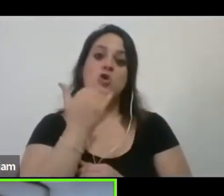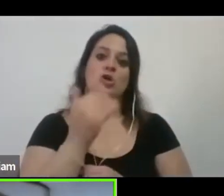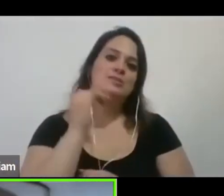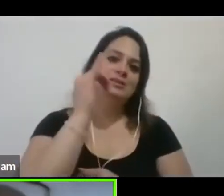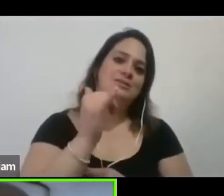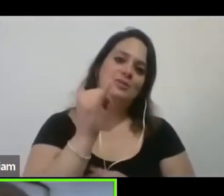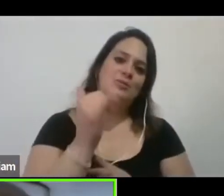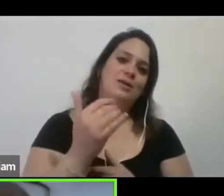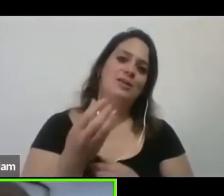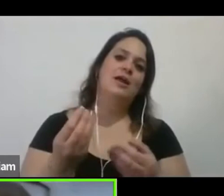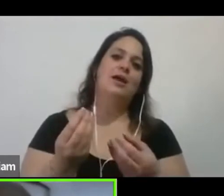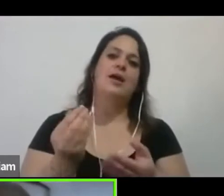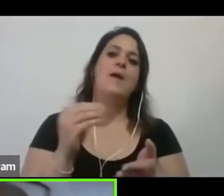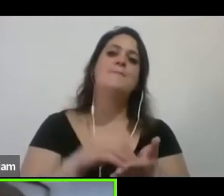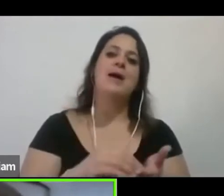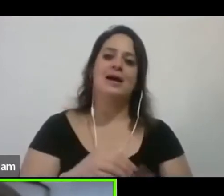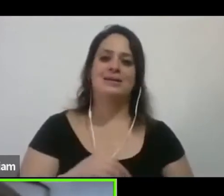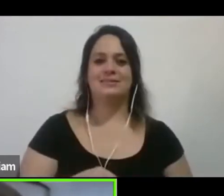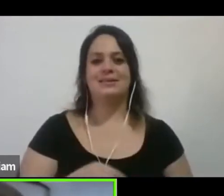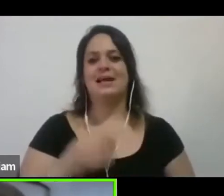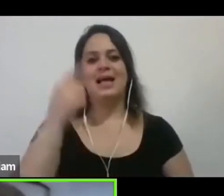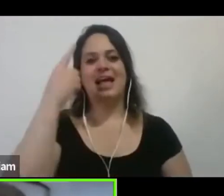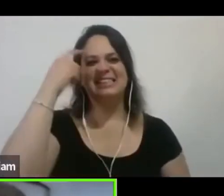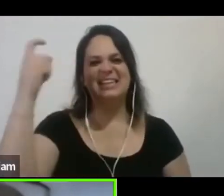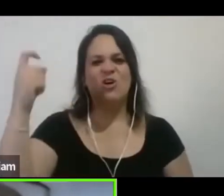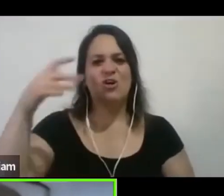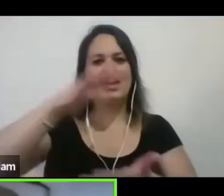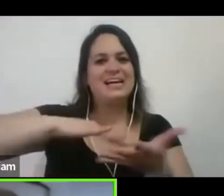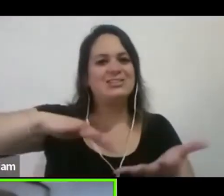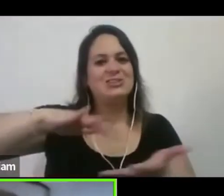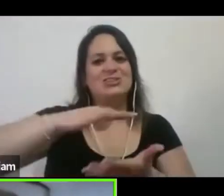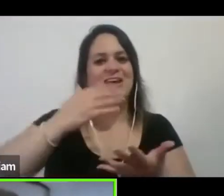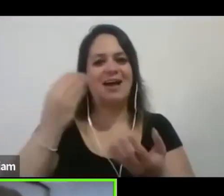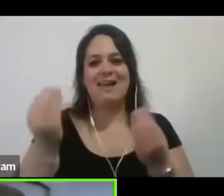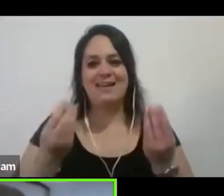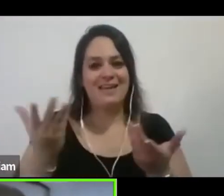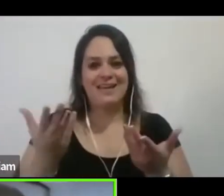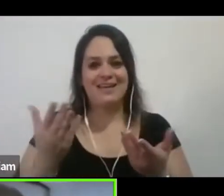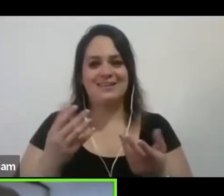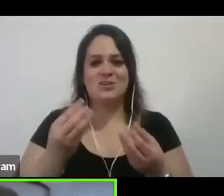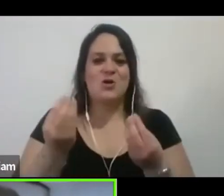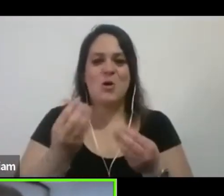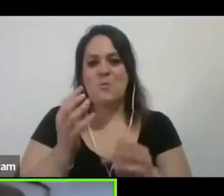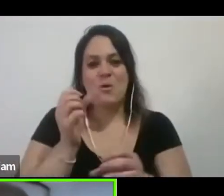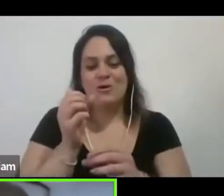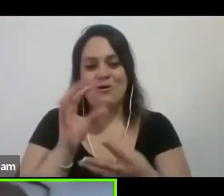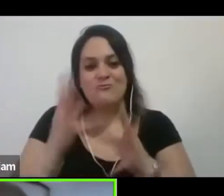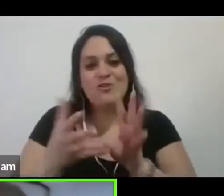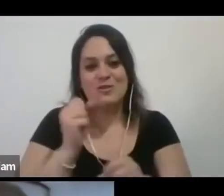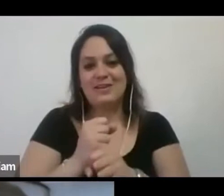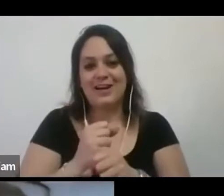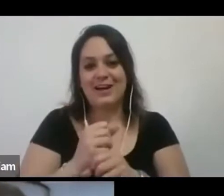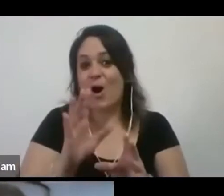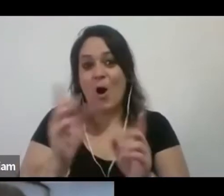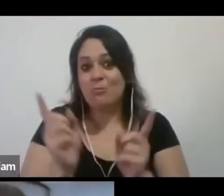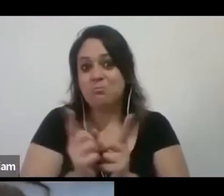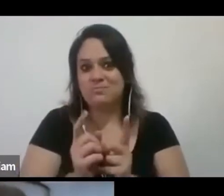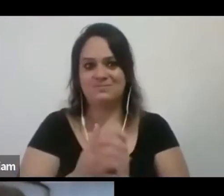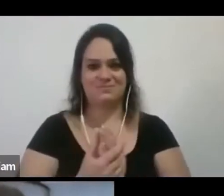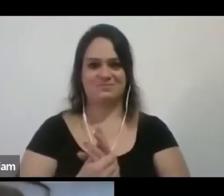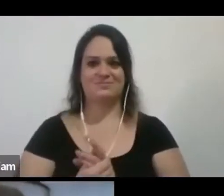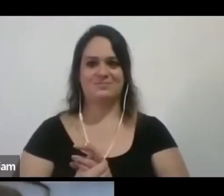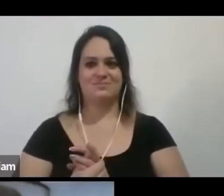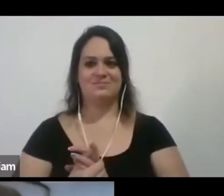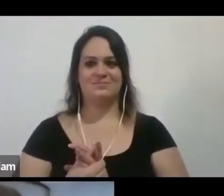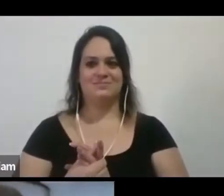más sobre qué es la psicología social, desde dónde trabaja o quedamos ahí.